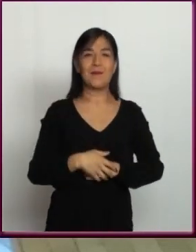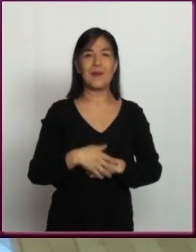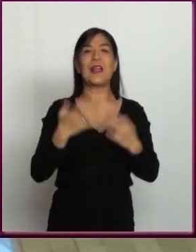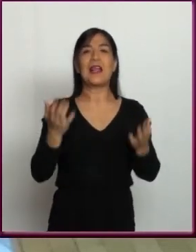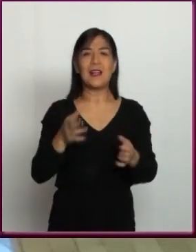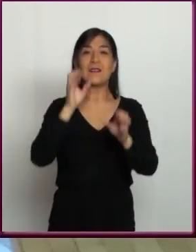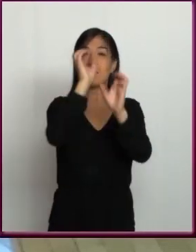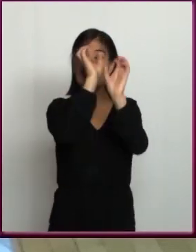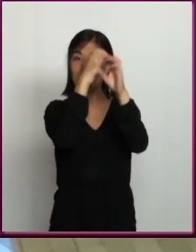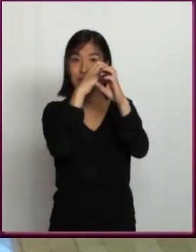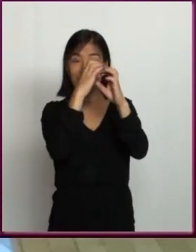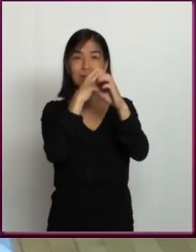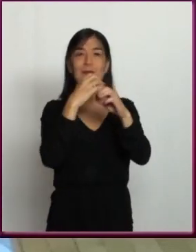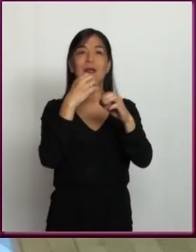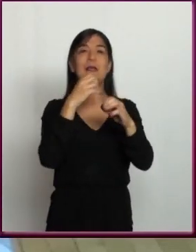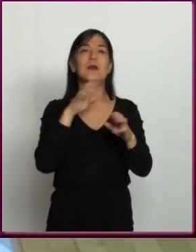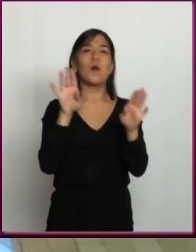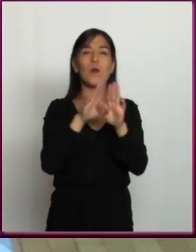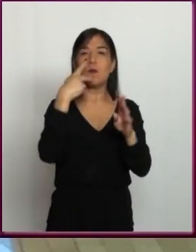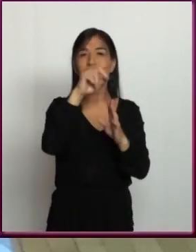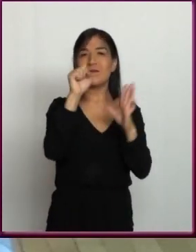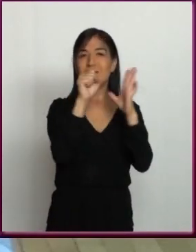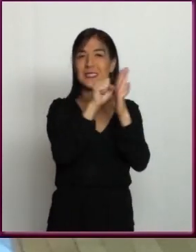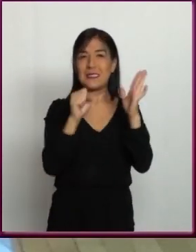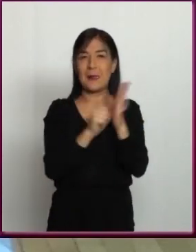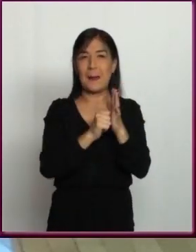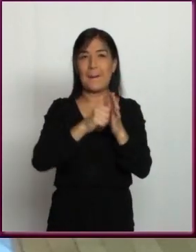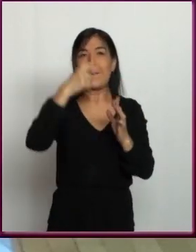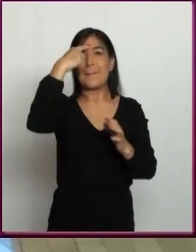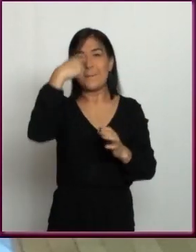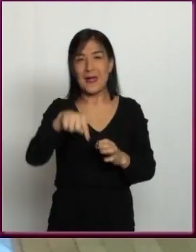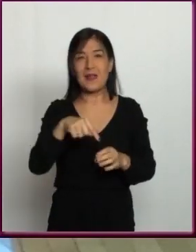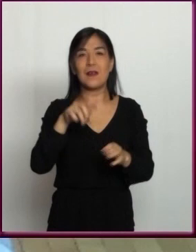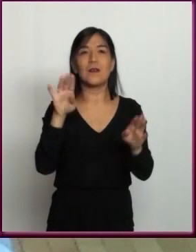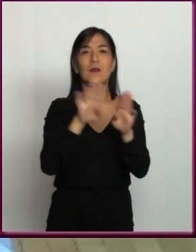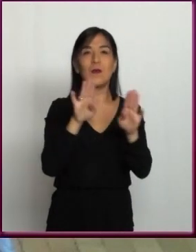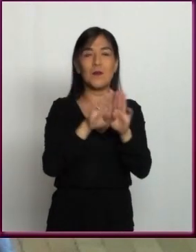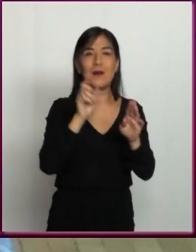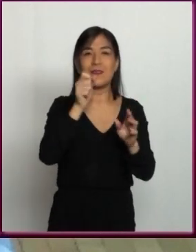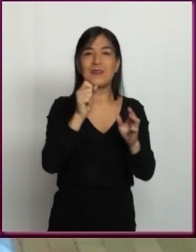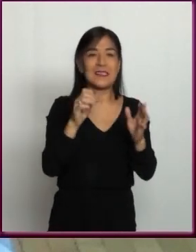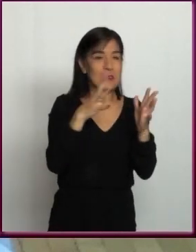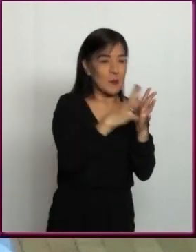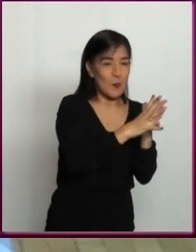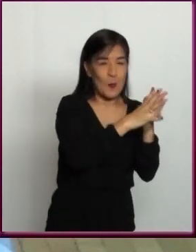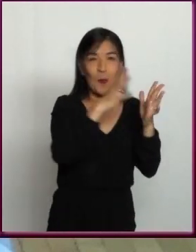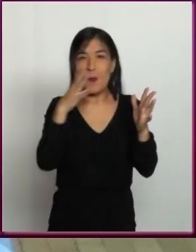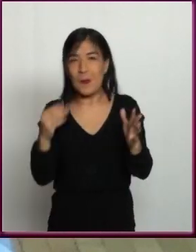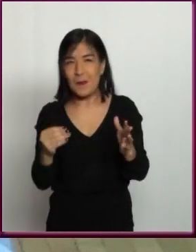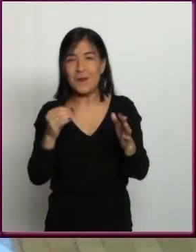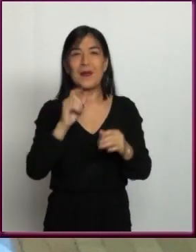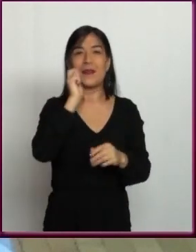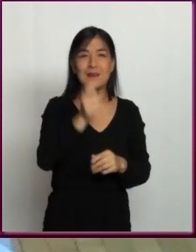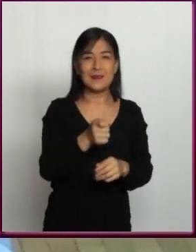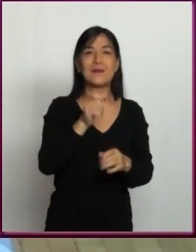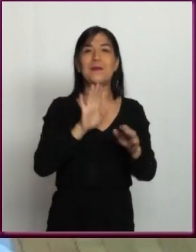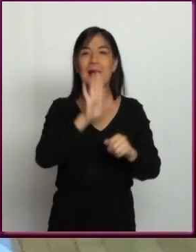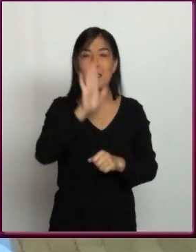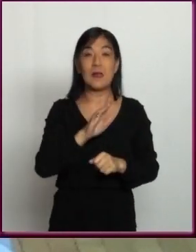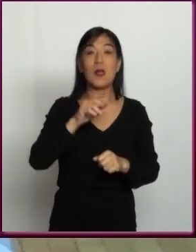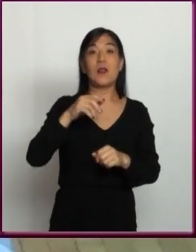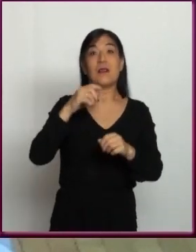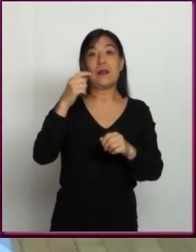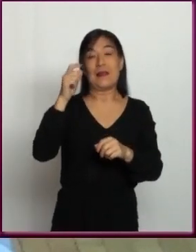decía, la cámara es un sistema hecho para hacer una copia fiel de la imagen. El ojo es un sensor muy distinto, es un